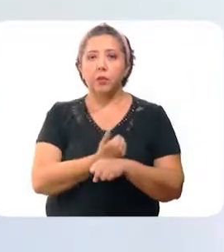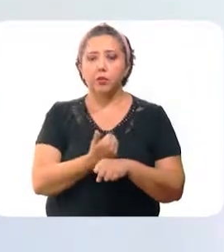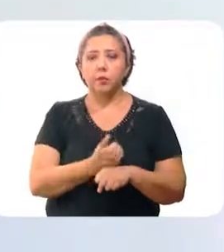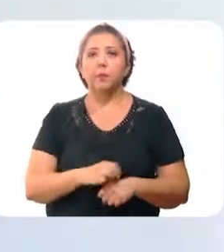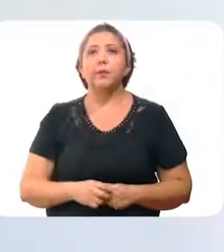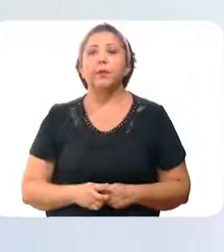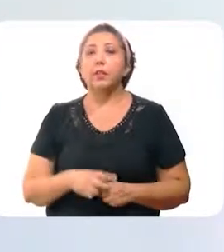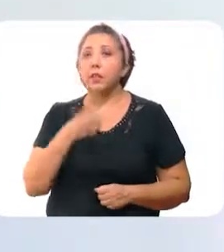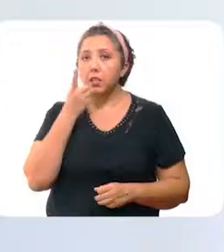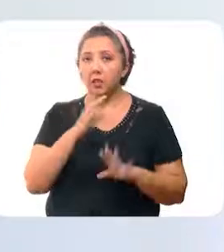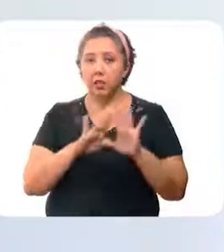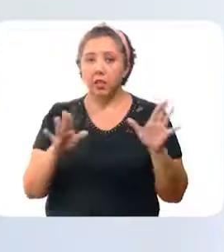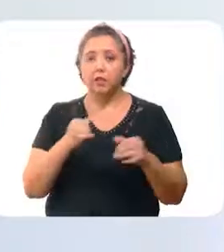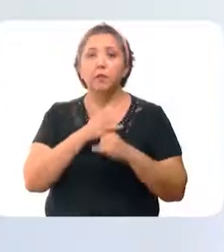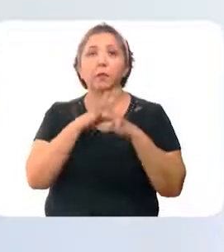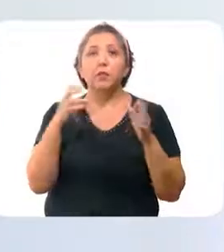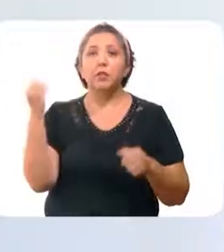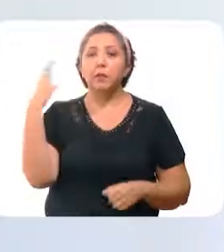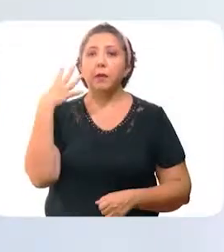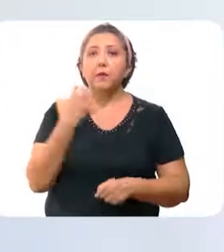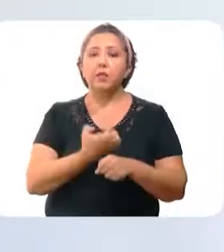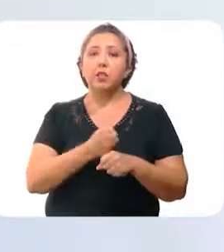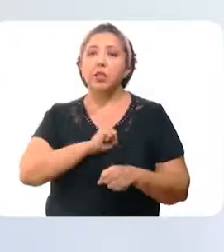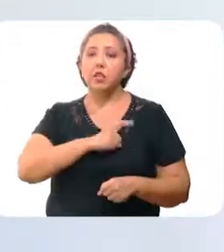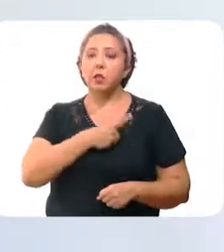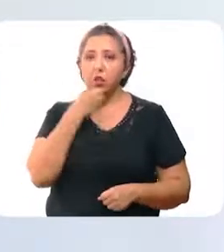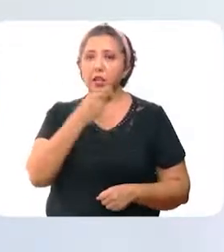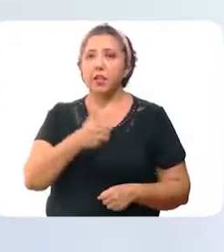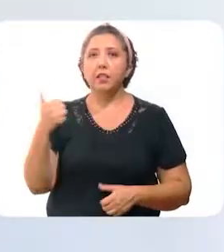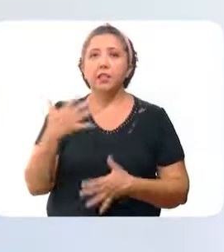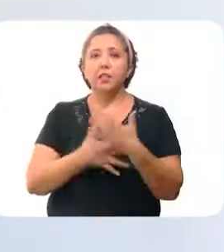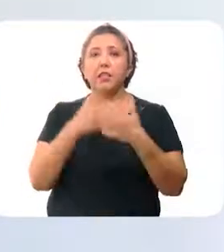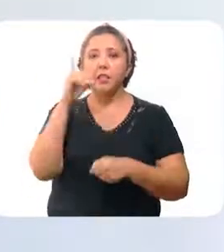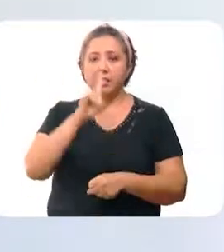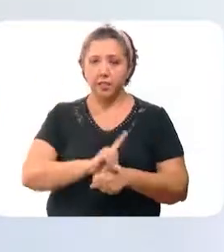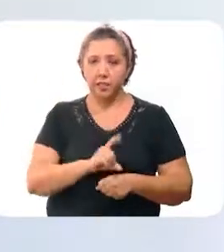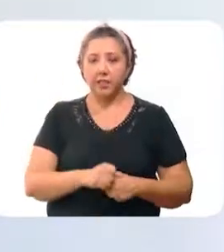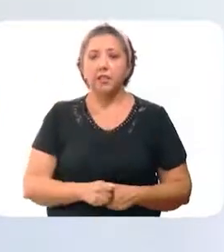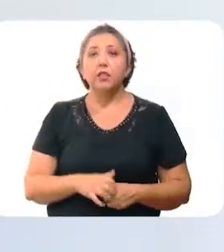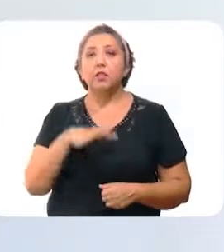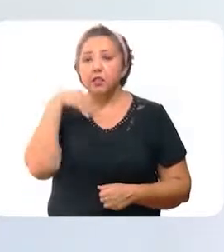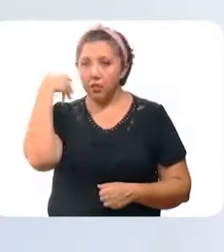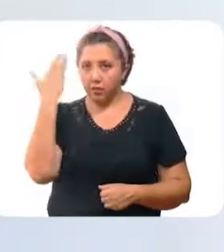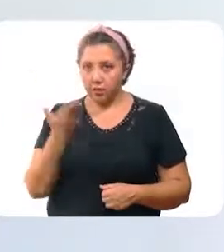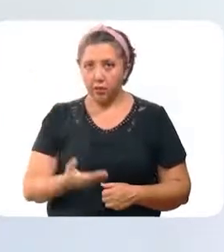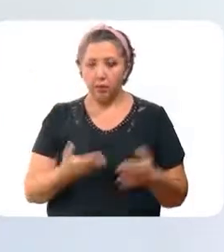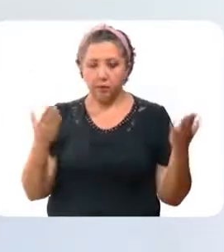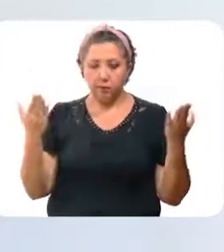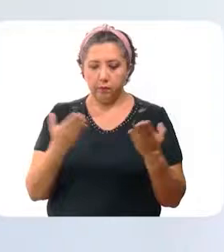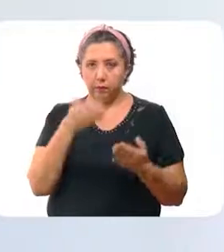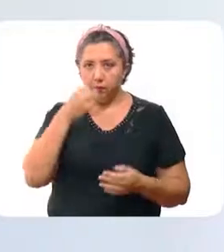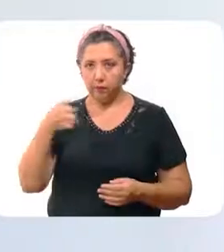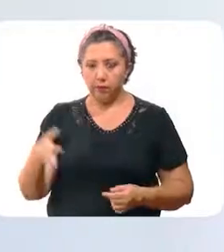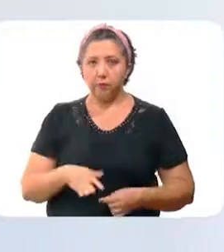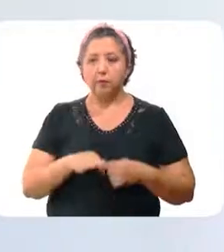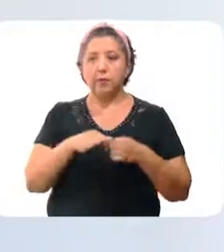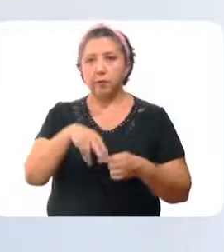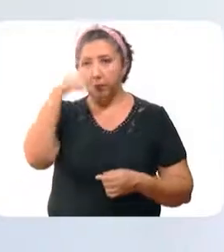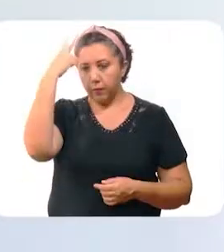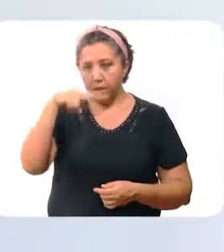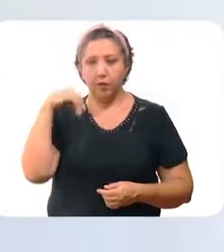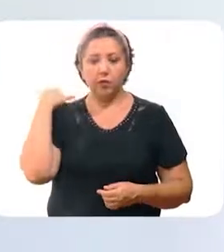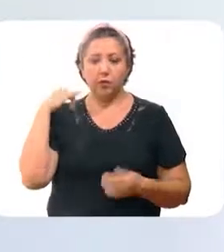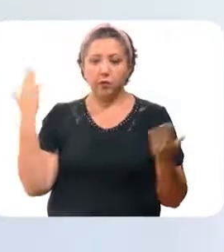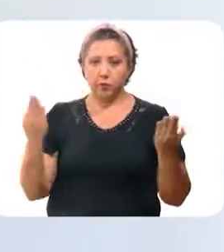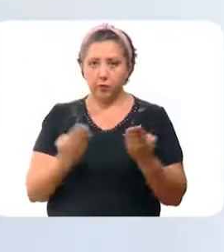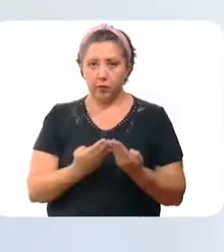color amarillo. Como se ha informado, el Semáforo Estatal de Salud se va a dar a conocer cada 15 días con la finalidad de homologar fechas de presentación con el